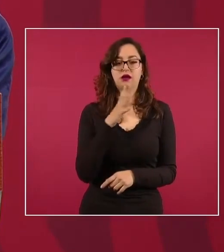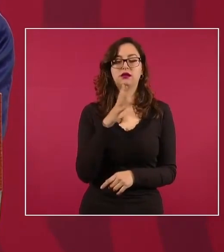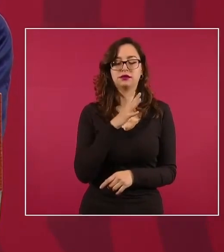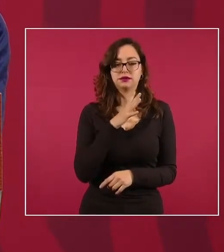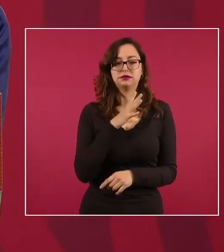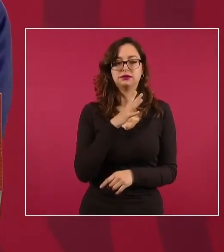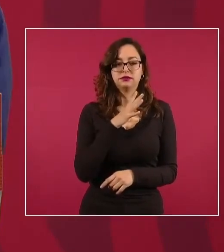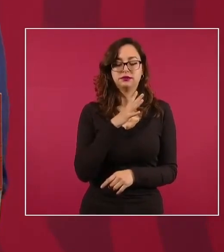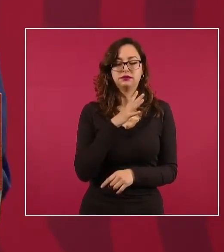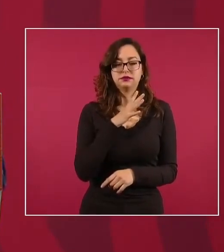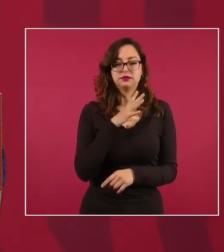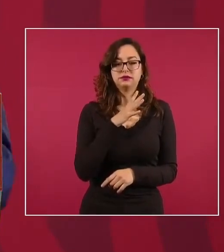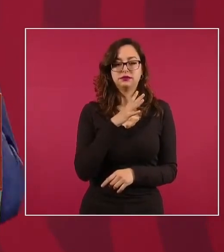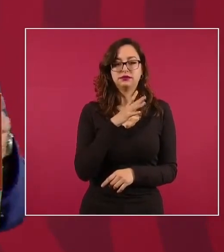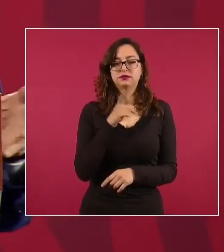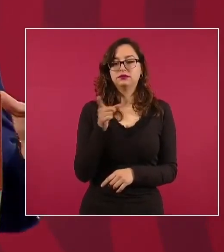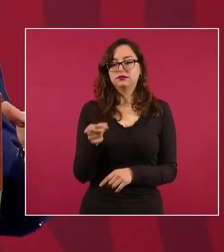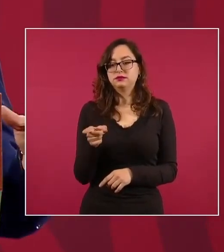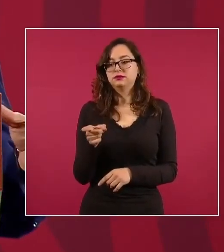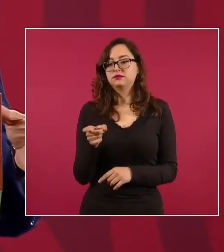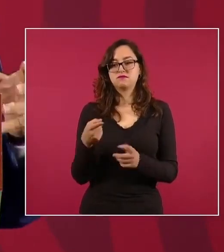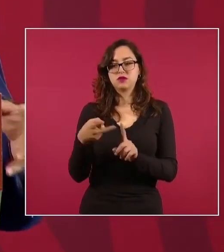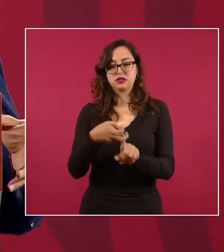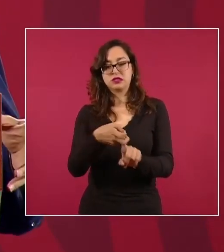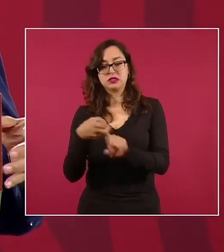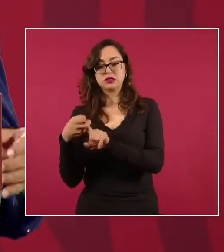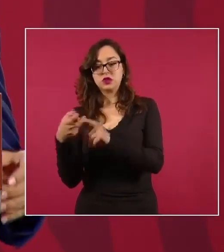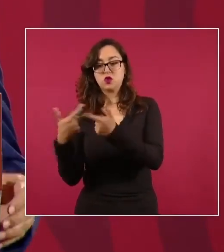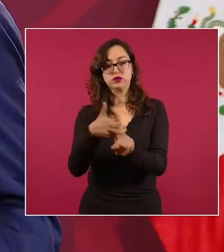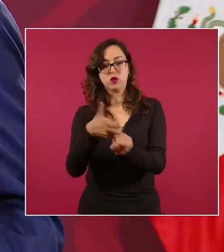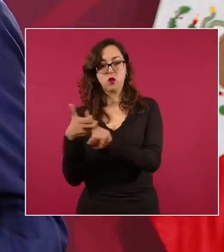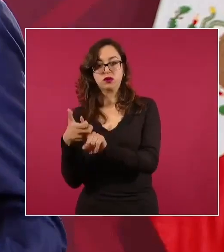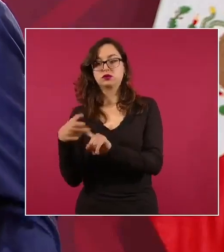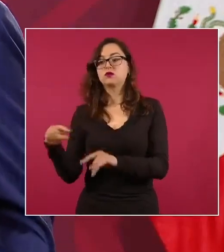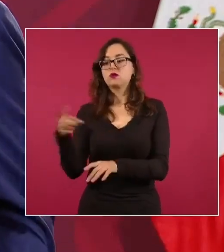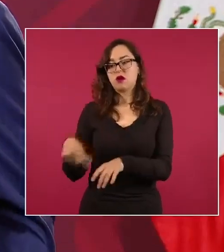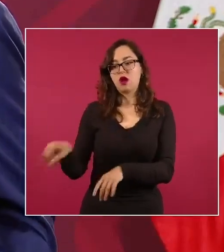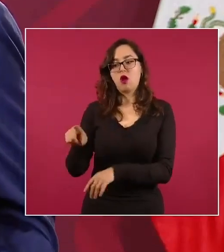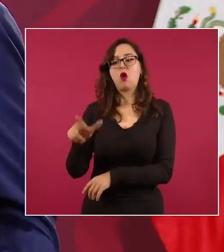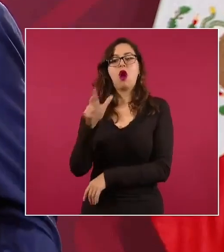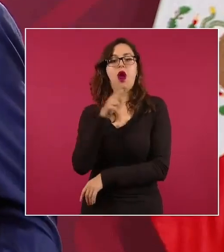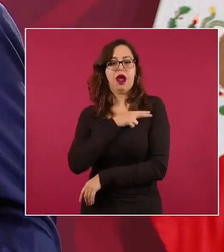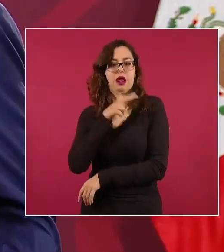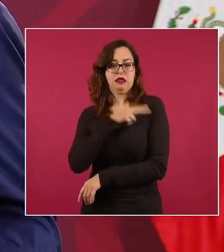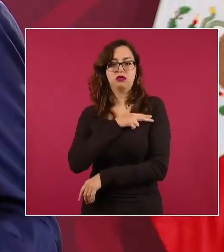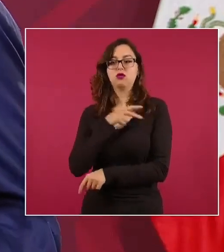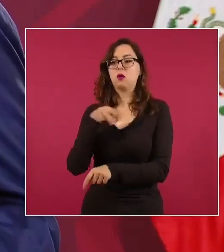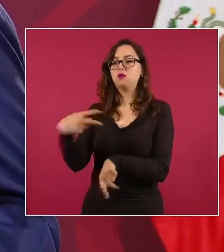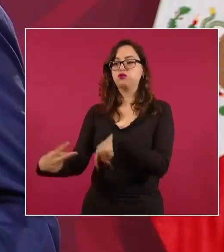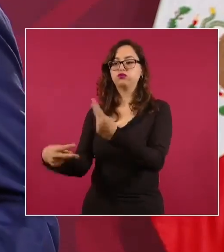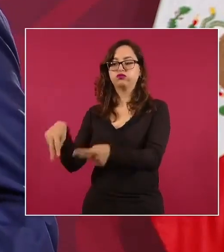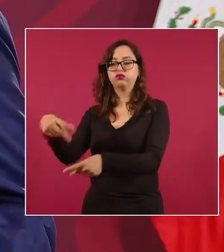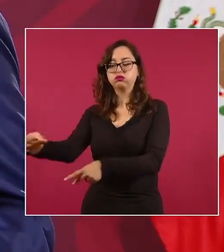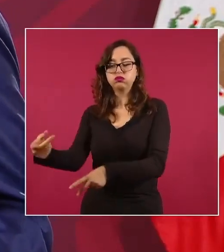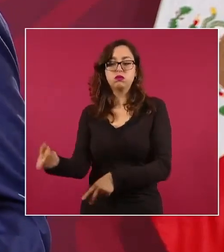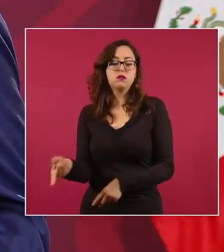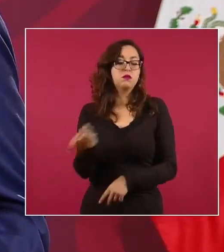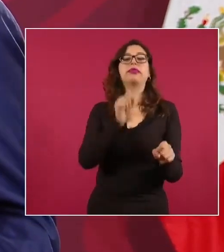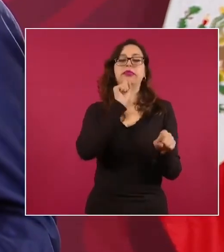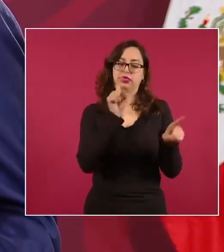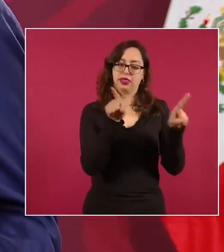grupos, tanto de los escoltas del señor que querían secuestrar como de